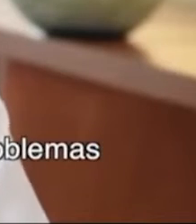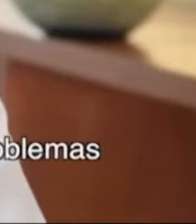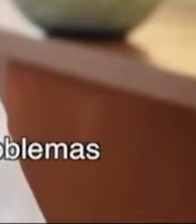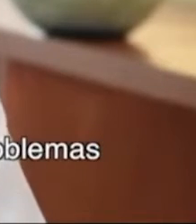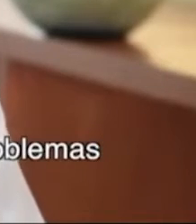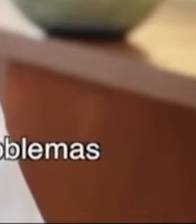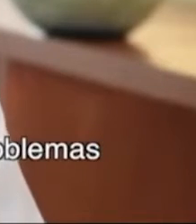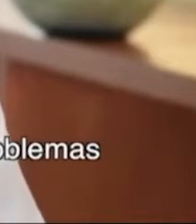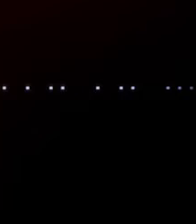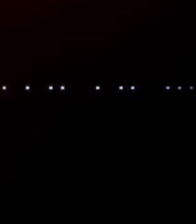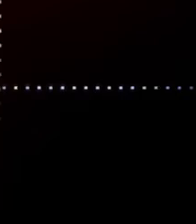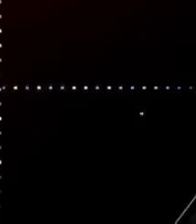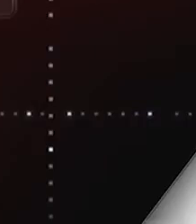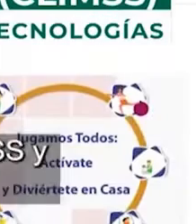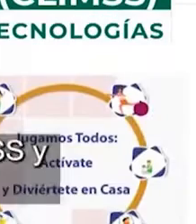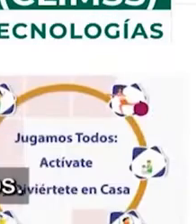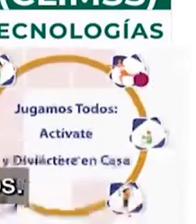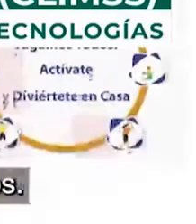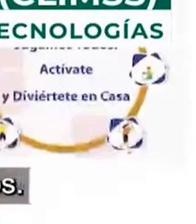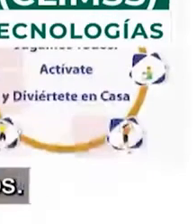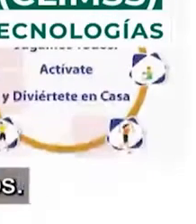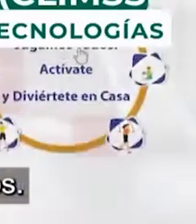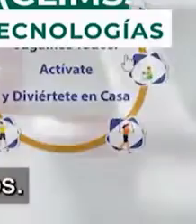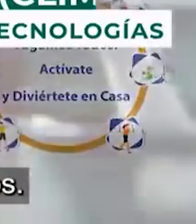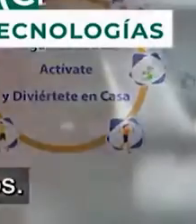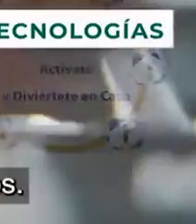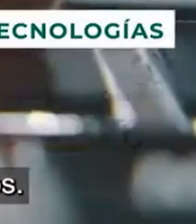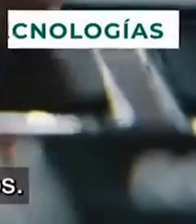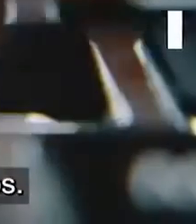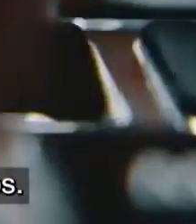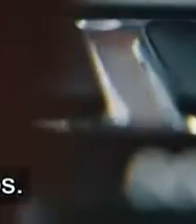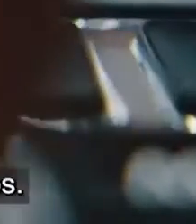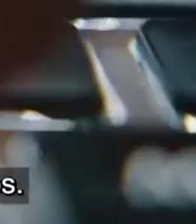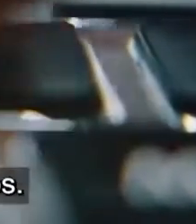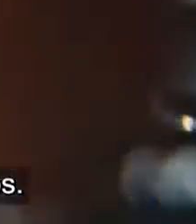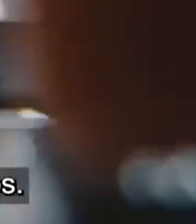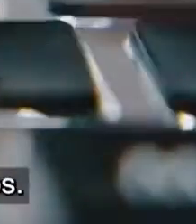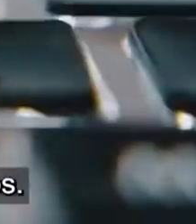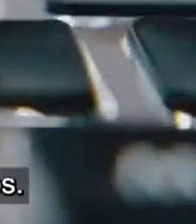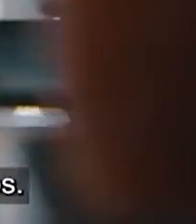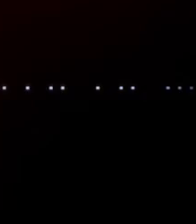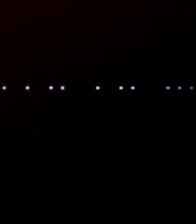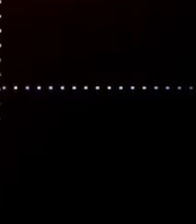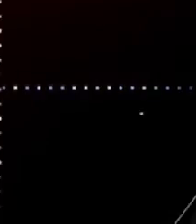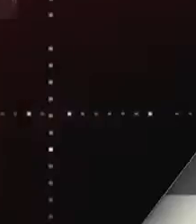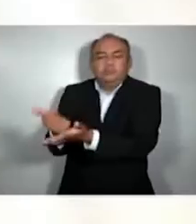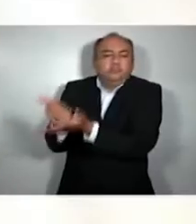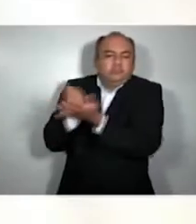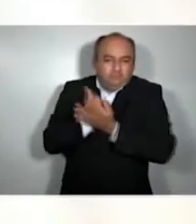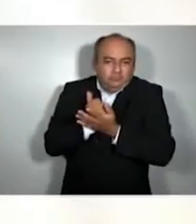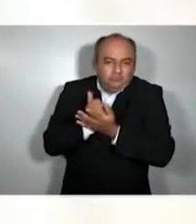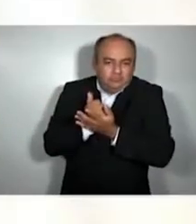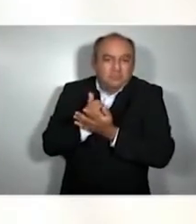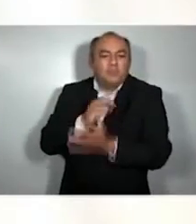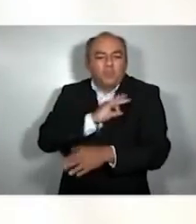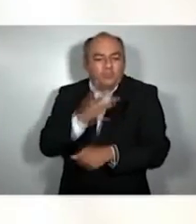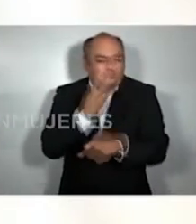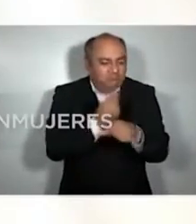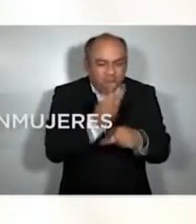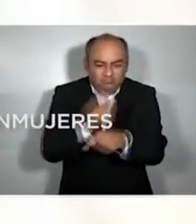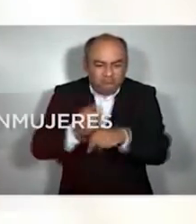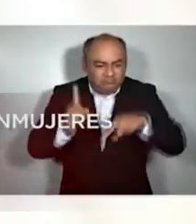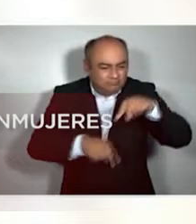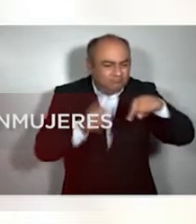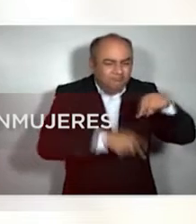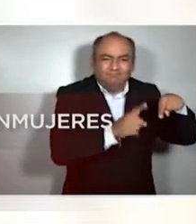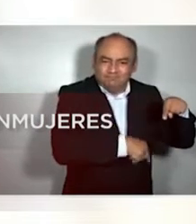problemas cardiovasculares. La estrategia llamada ELSA implica también prevenir la violencia de género. Sabemos que los